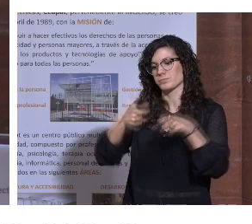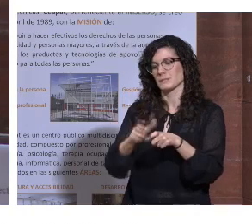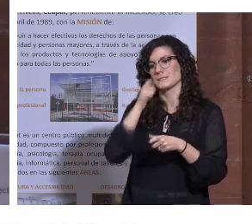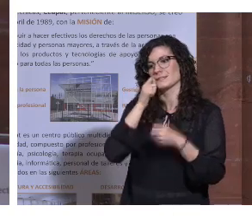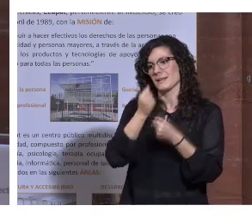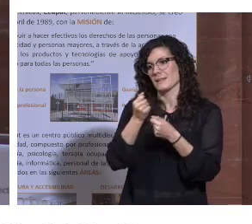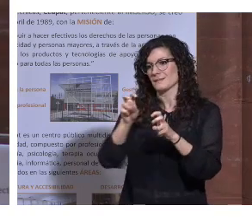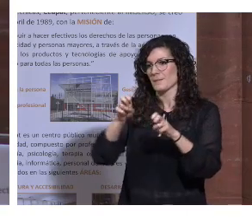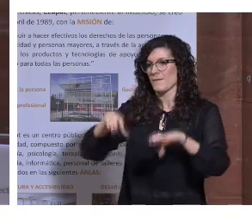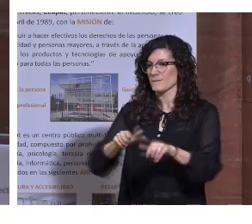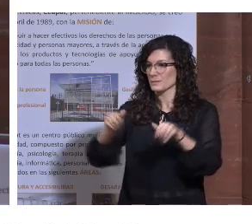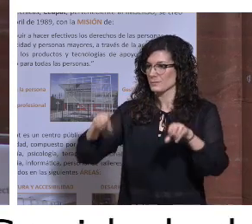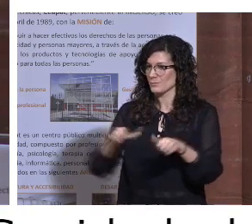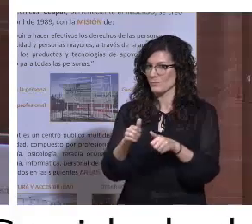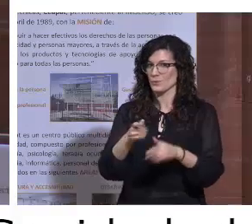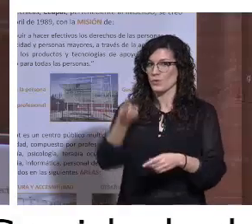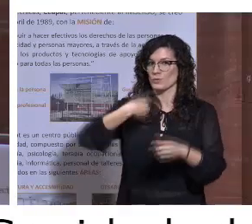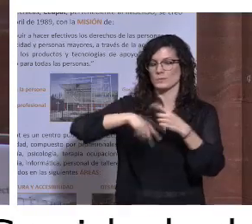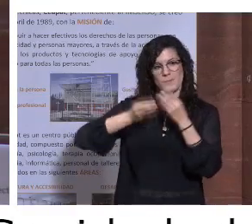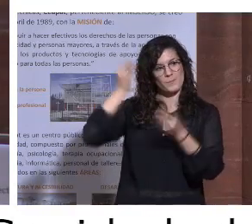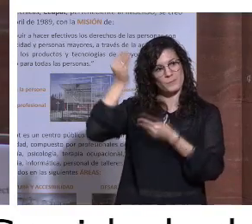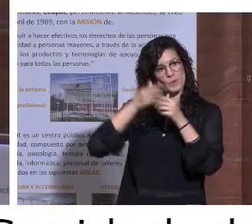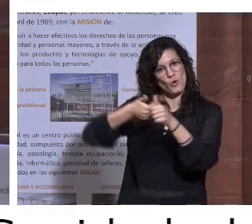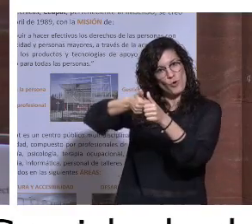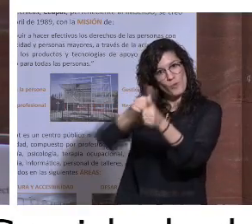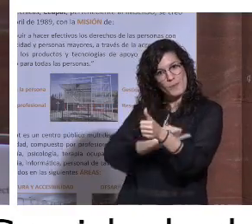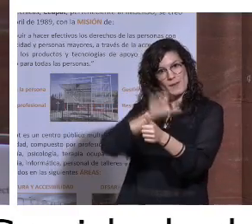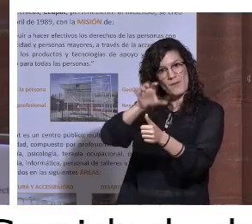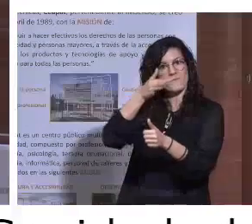fisioterapia. Estábamos pensando en copiar a los franceses